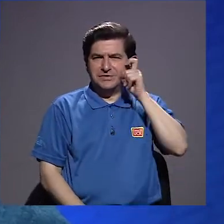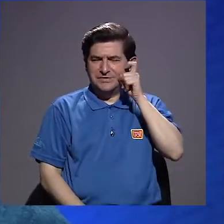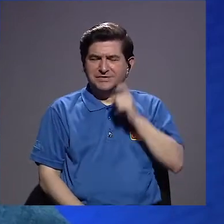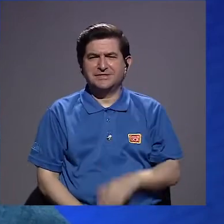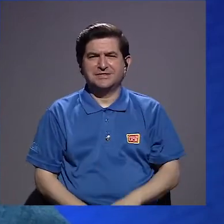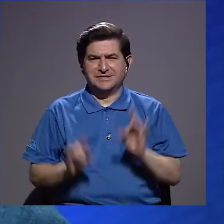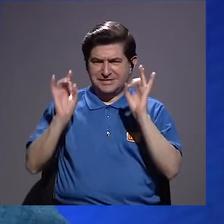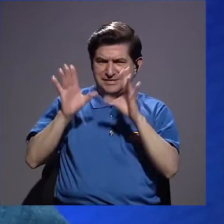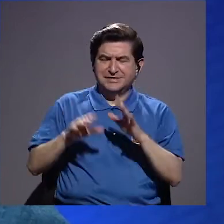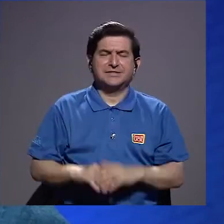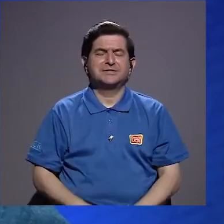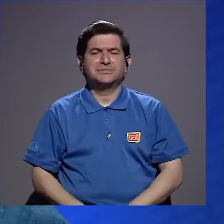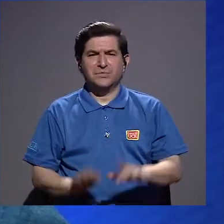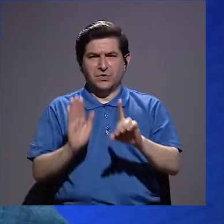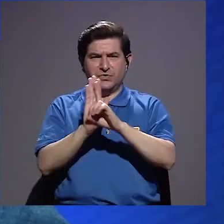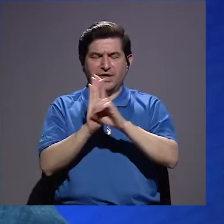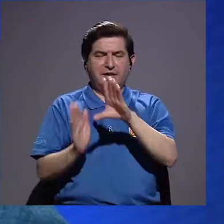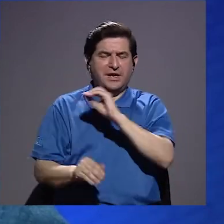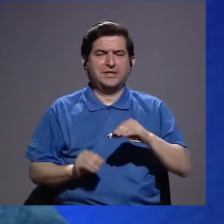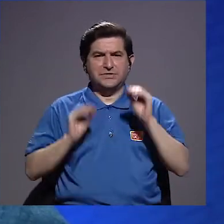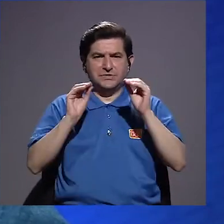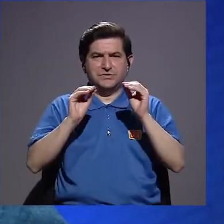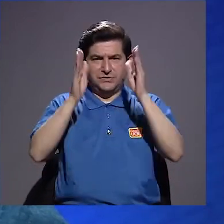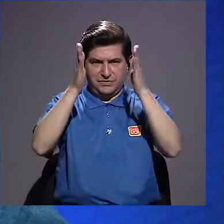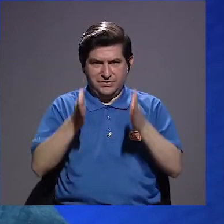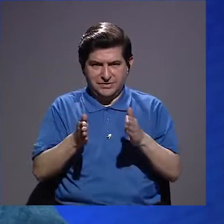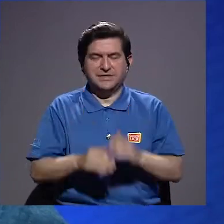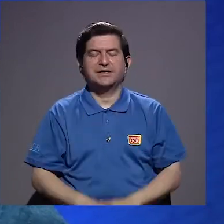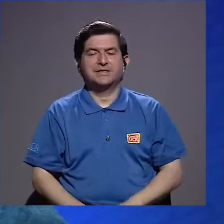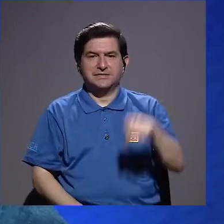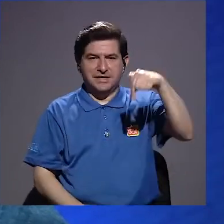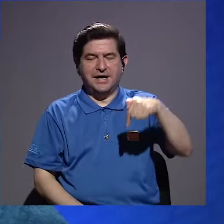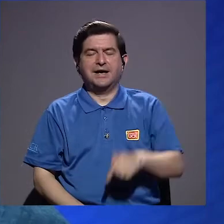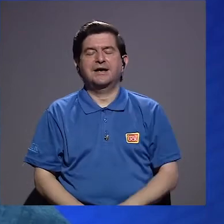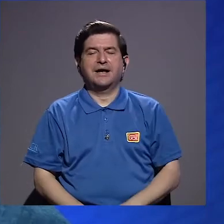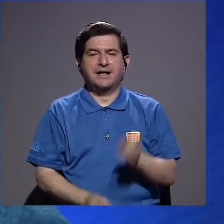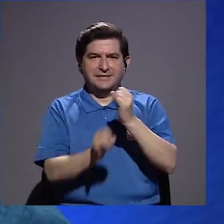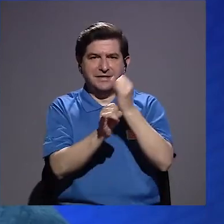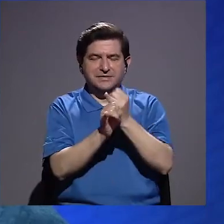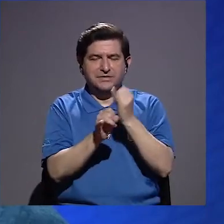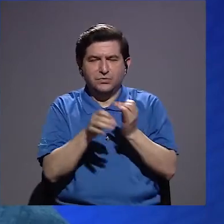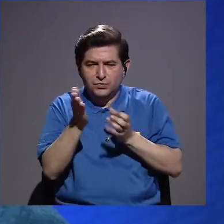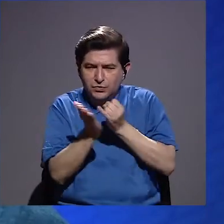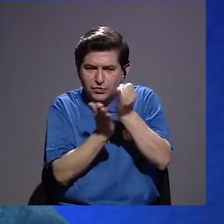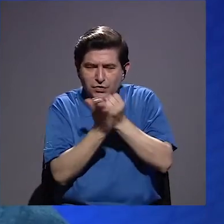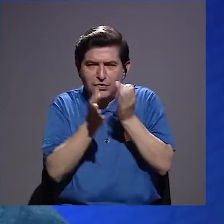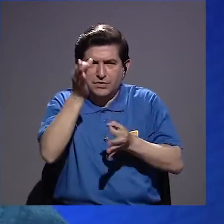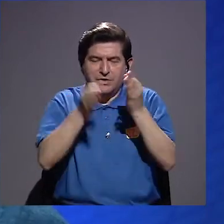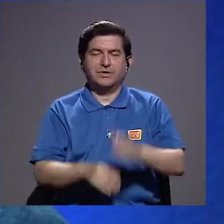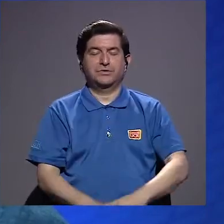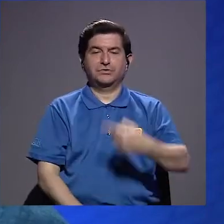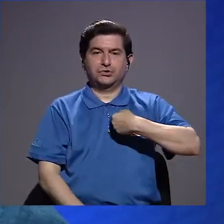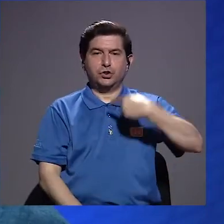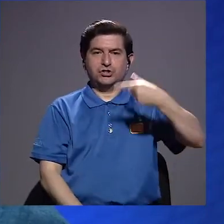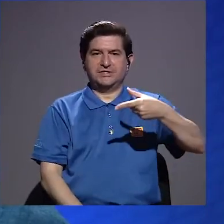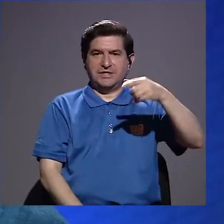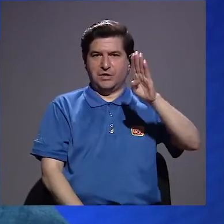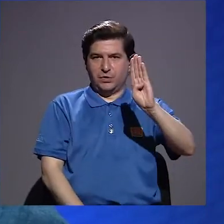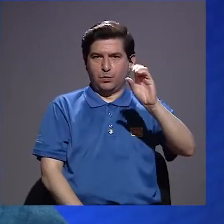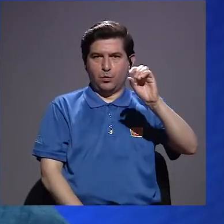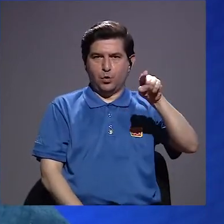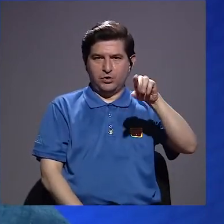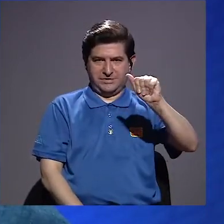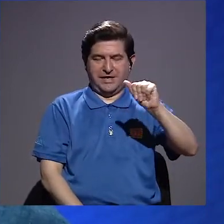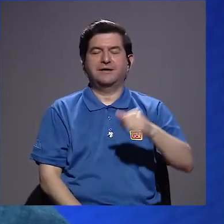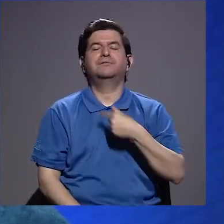Academia del Instituto de Investigaciones Jurídicas de nuestra universidad. Les habla Giselle Boza. Para mí es un